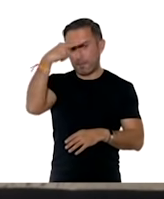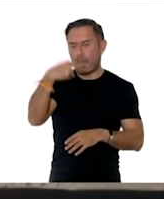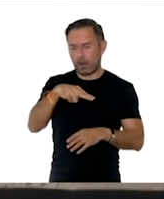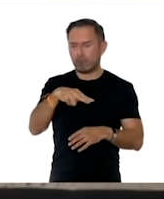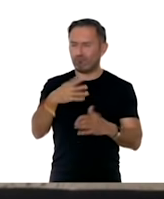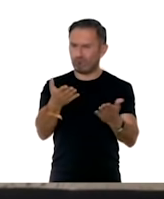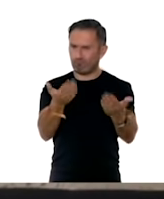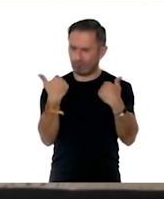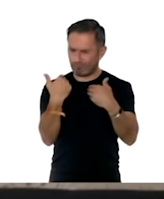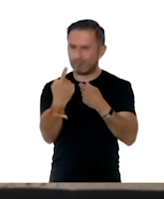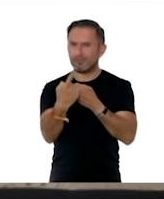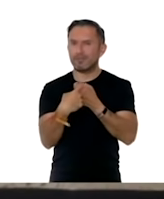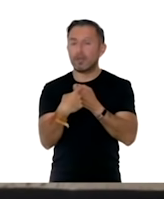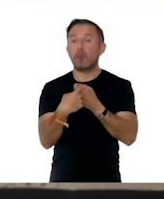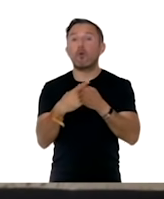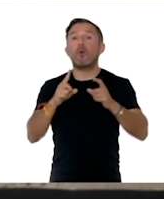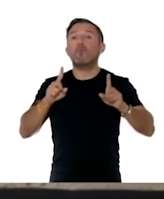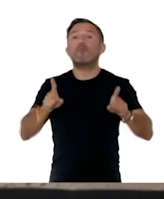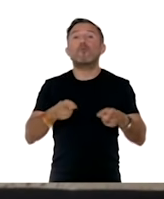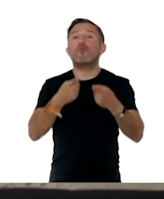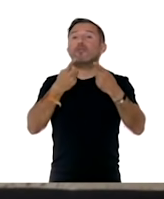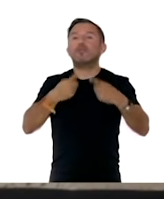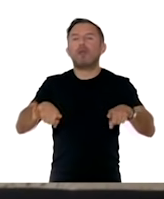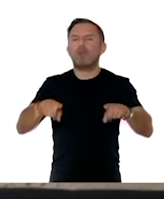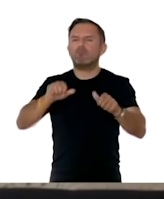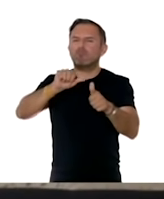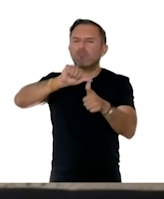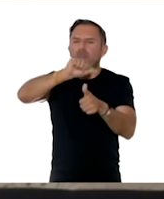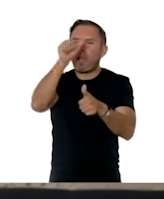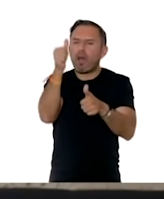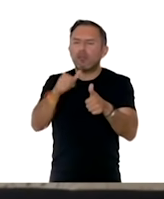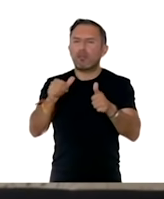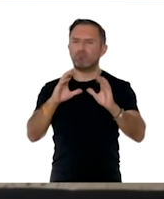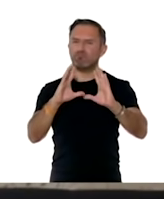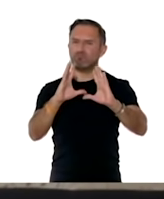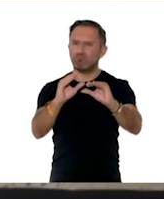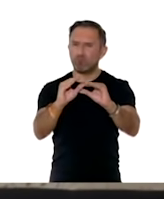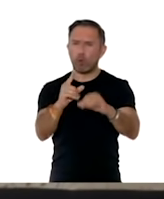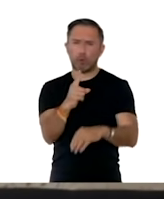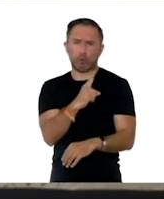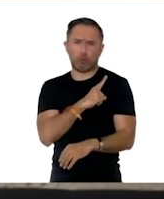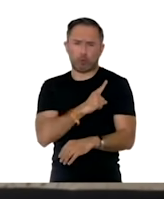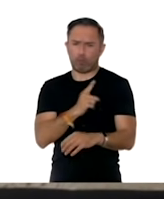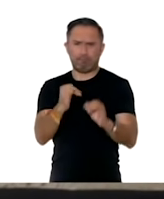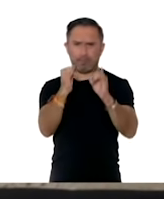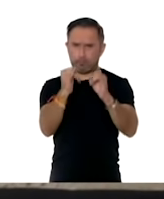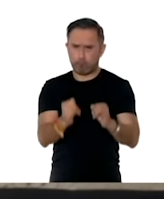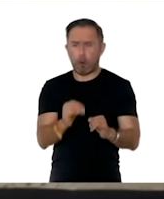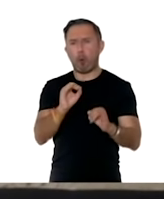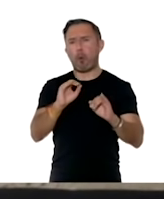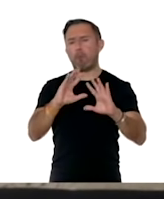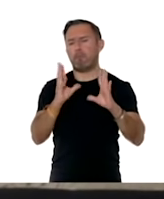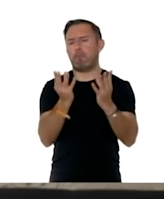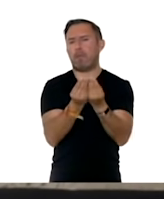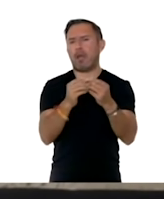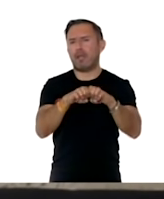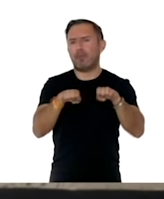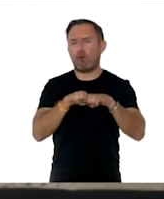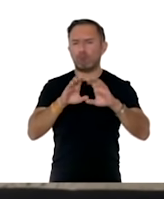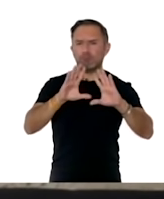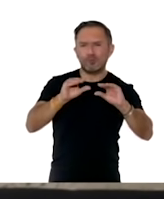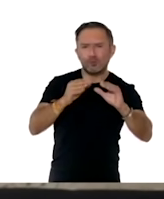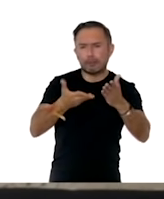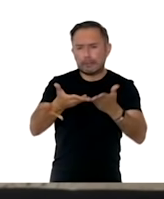ya que el arte musical los desarrollará integralmente, tanto individual como en equipo, y les dará un gran sentido